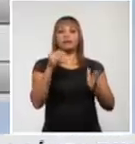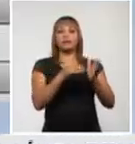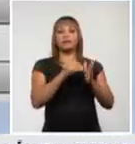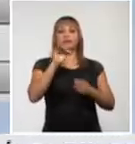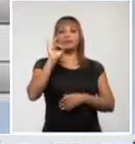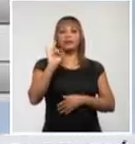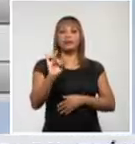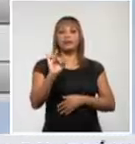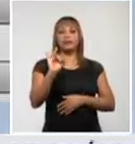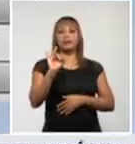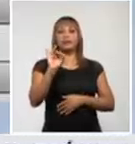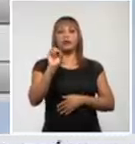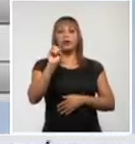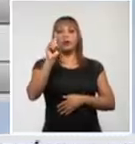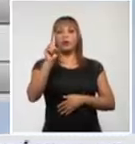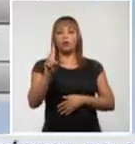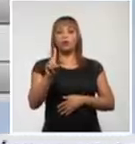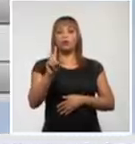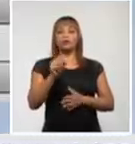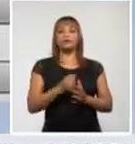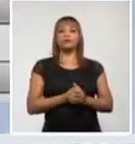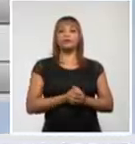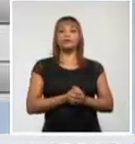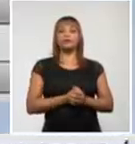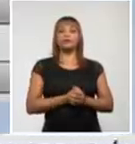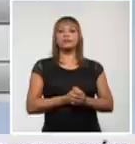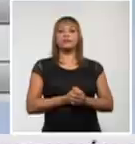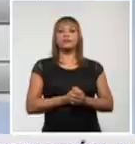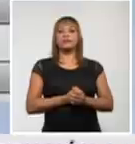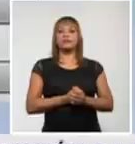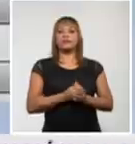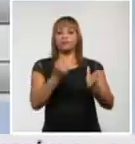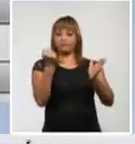643.701 muestras y se han diagnosticado